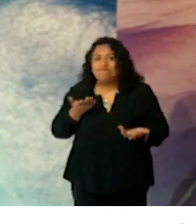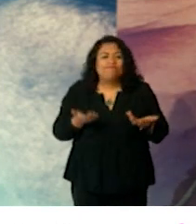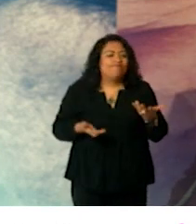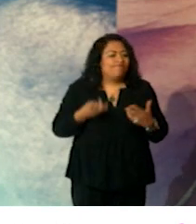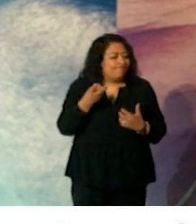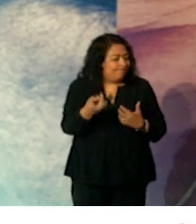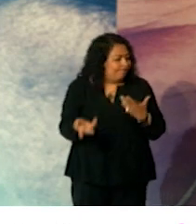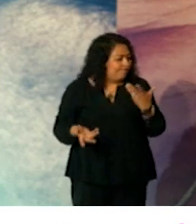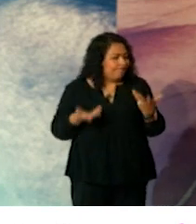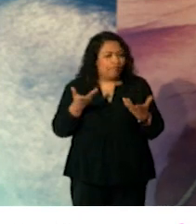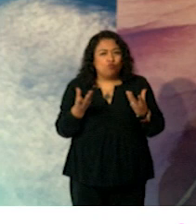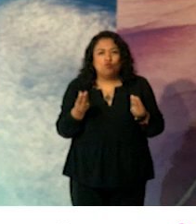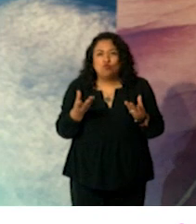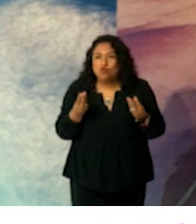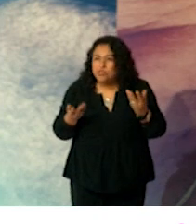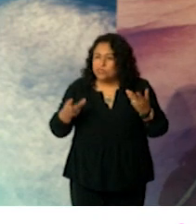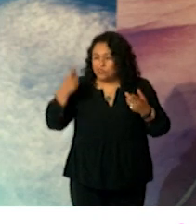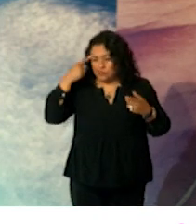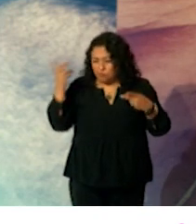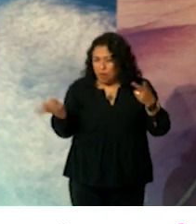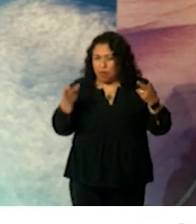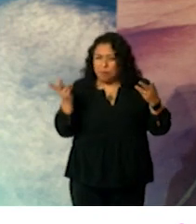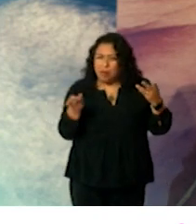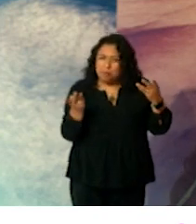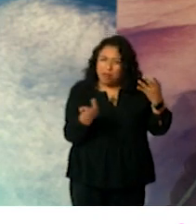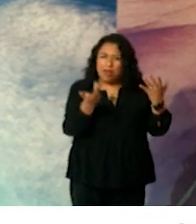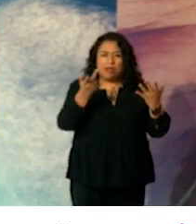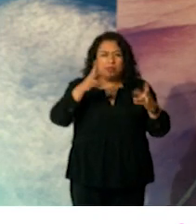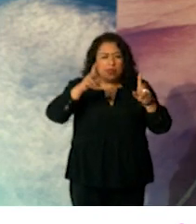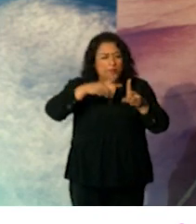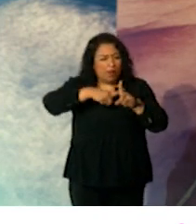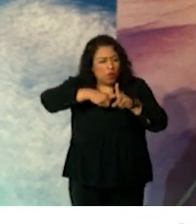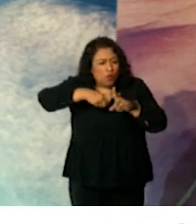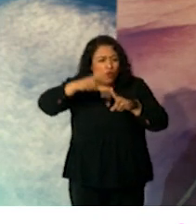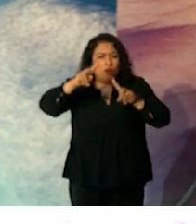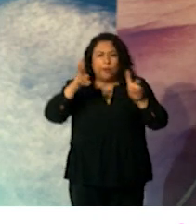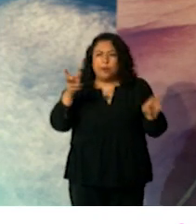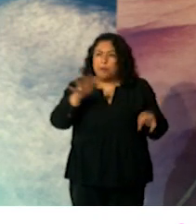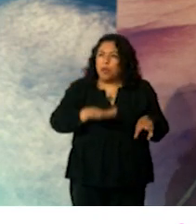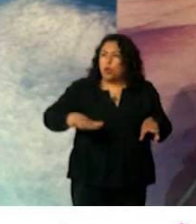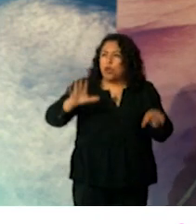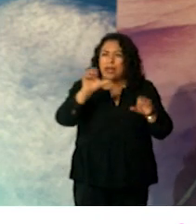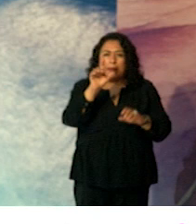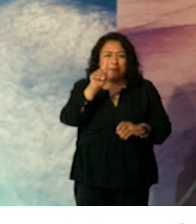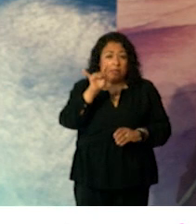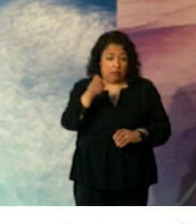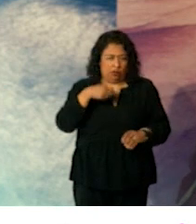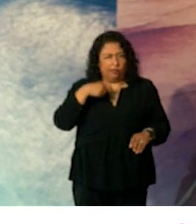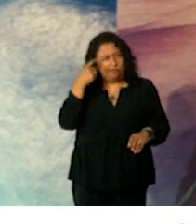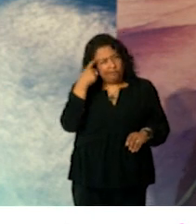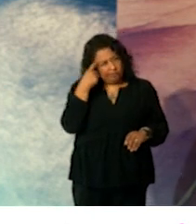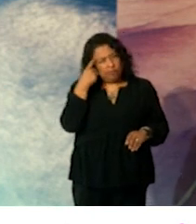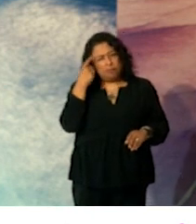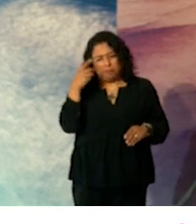parte de mucho cuestionamiento en esta parte climática ambiental, pero yo me quedo también en que si pensamos